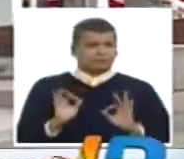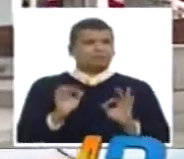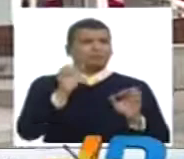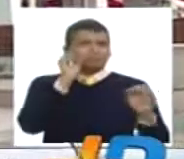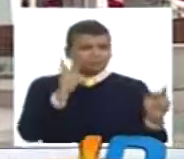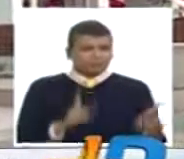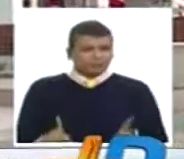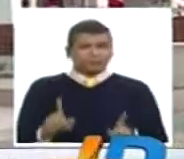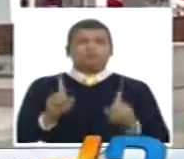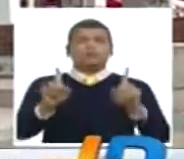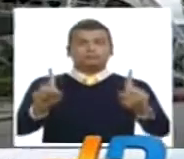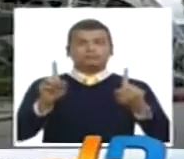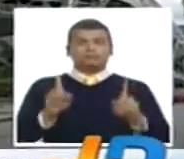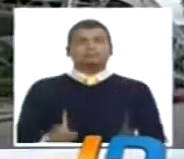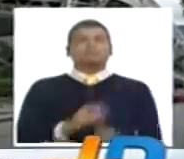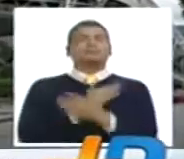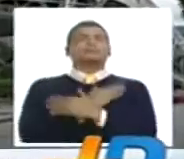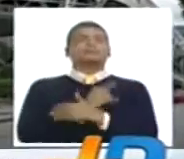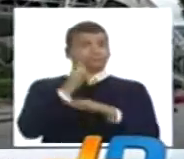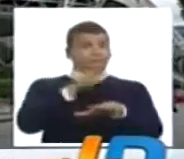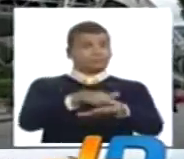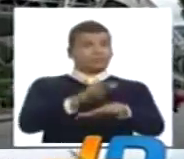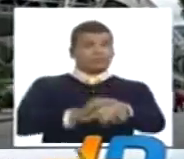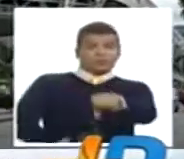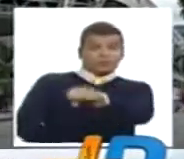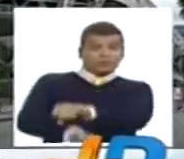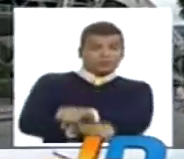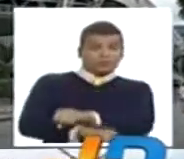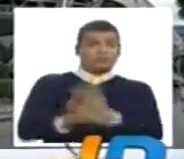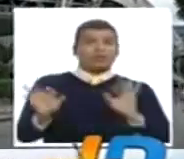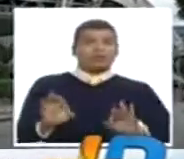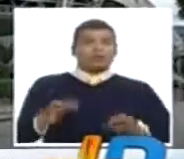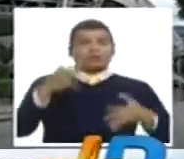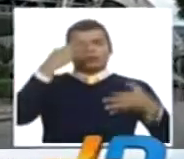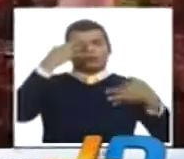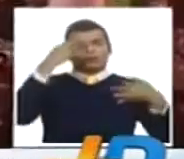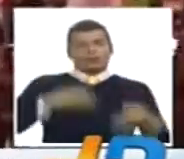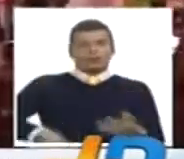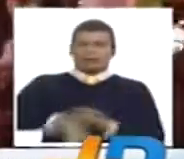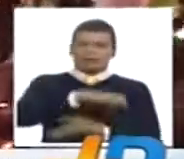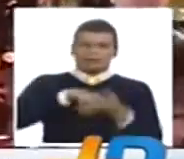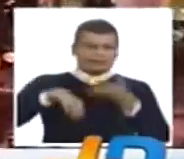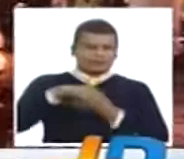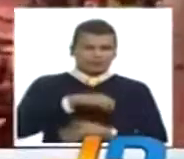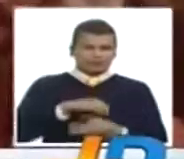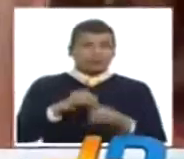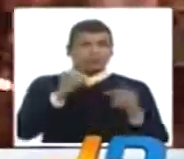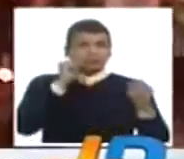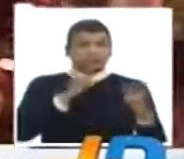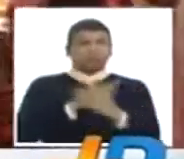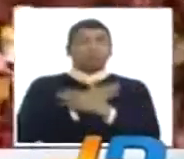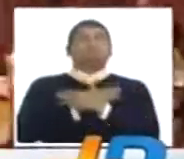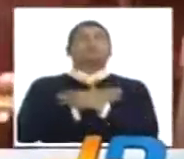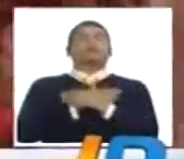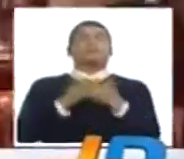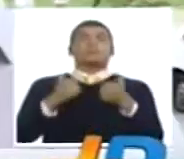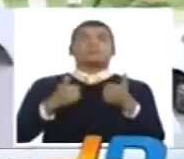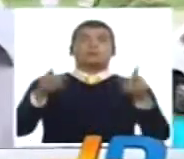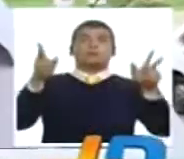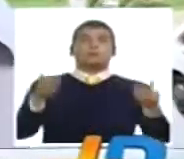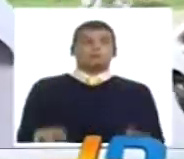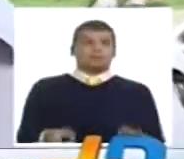esta funeraria aseguran que la ausencia del fútbol profesional pondrá fin a los desórdenes en los que ni siquiera los muertos podían descansar en